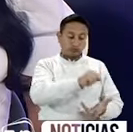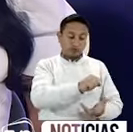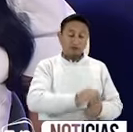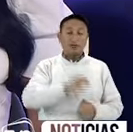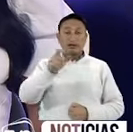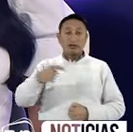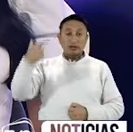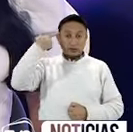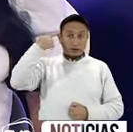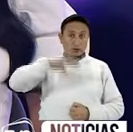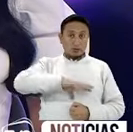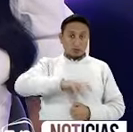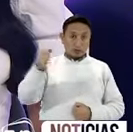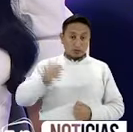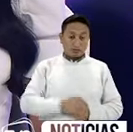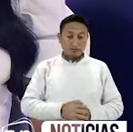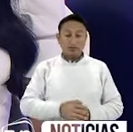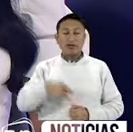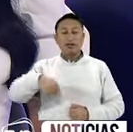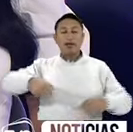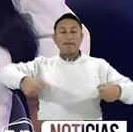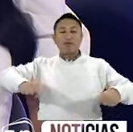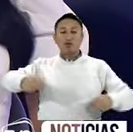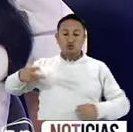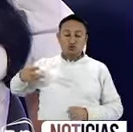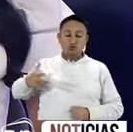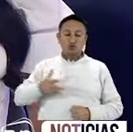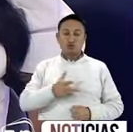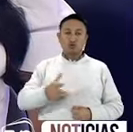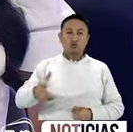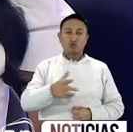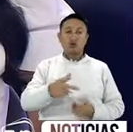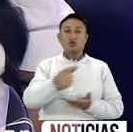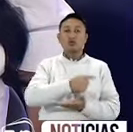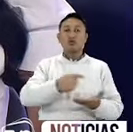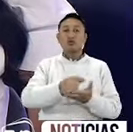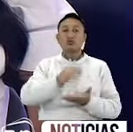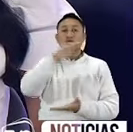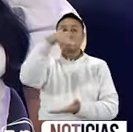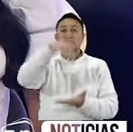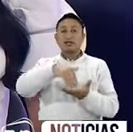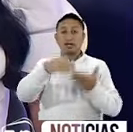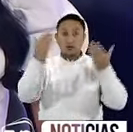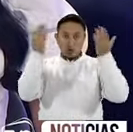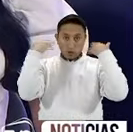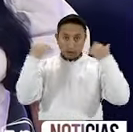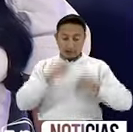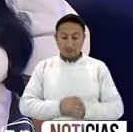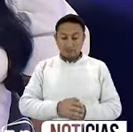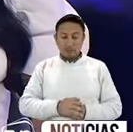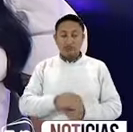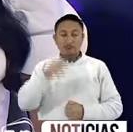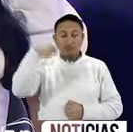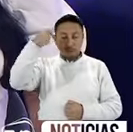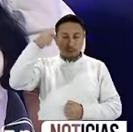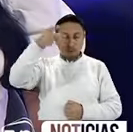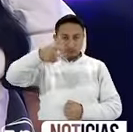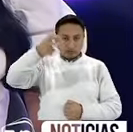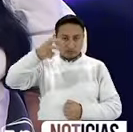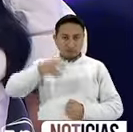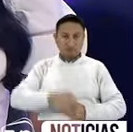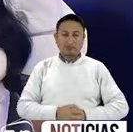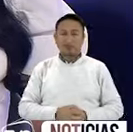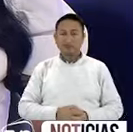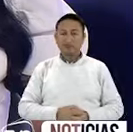por delincuentes que circulaban en una motocicleta en un sector del Guasmo Central en Guayaquil. Todo quedó grabado por cámaras